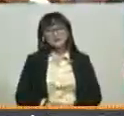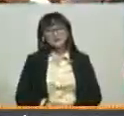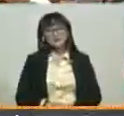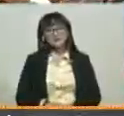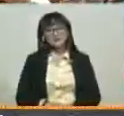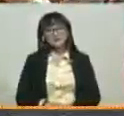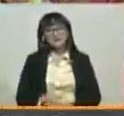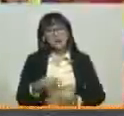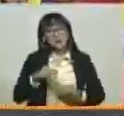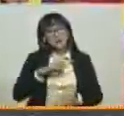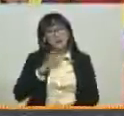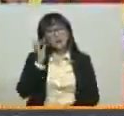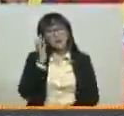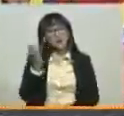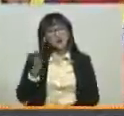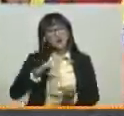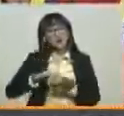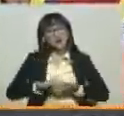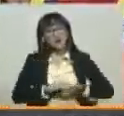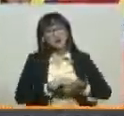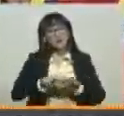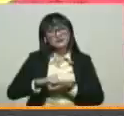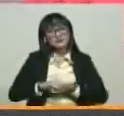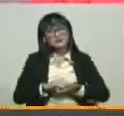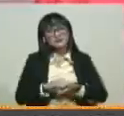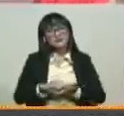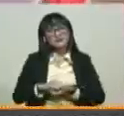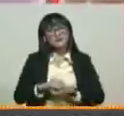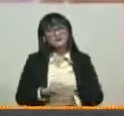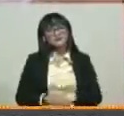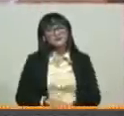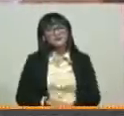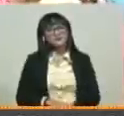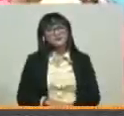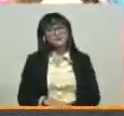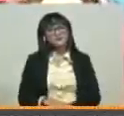¿Cómo están las mujeres trujillanas?